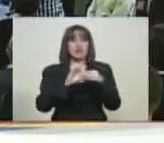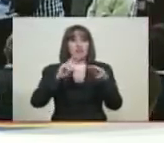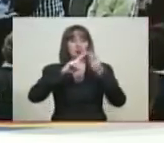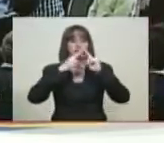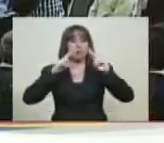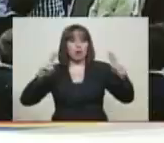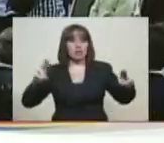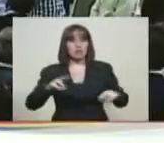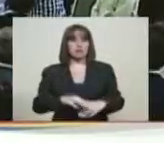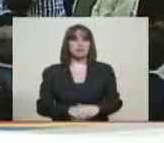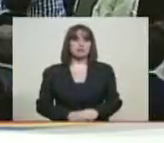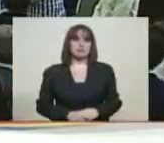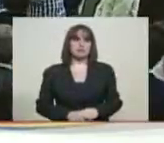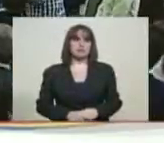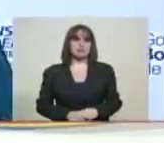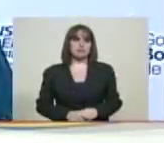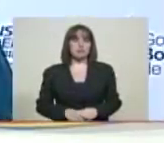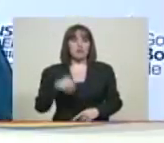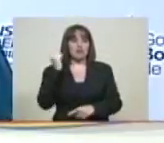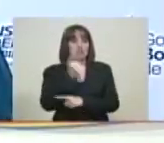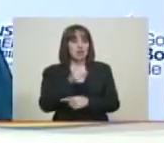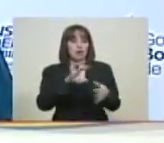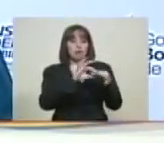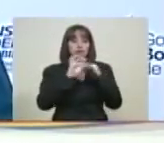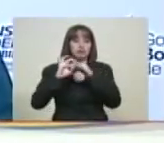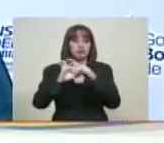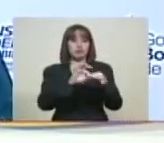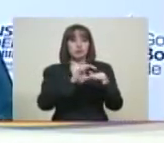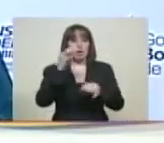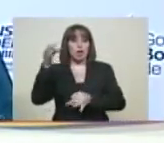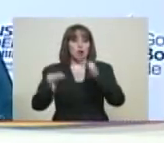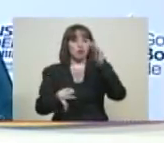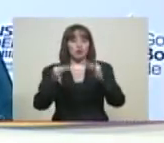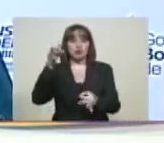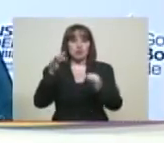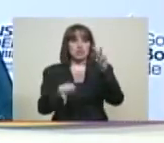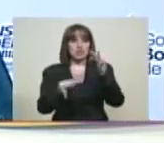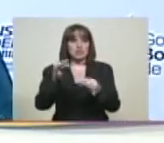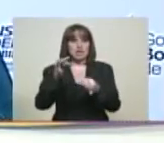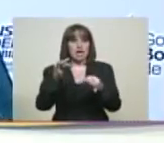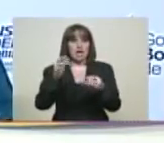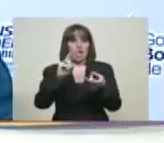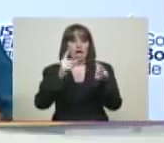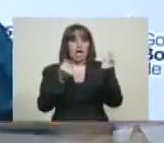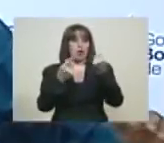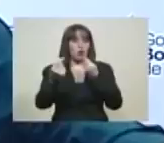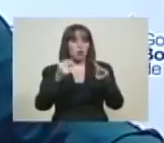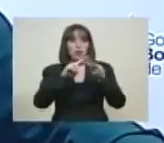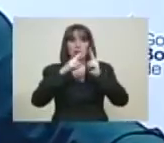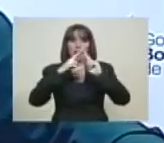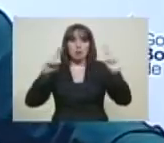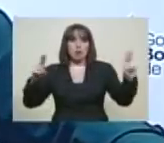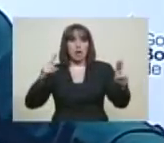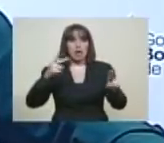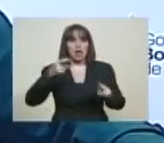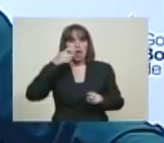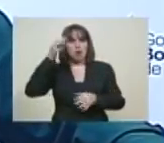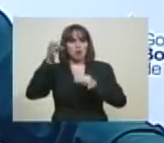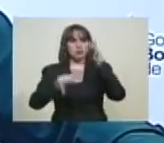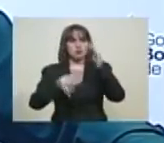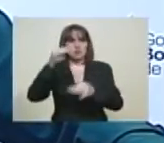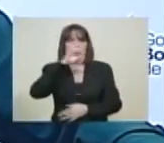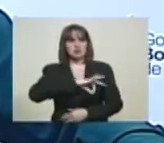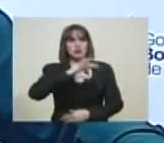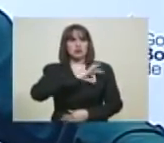paz por la justicia económica y a unirse por la protección y la seguridad social gobernadores